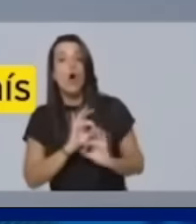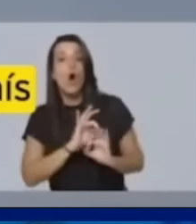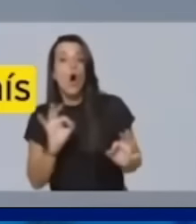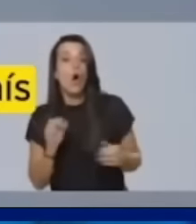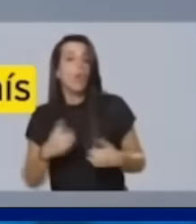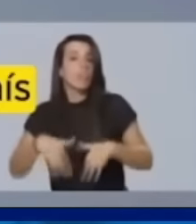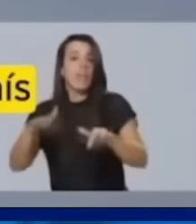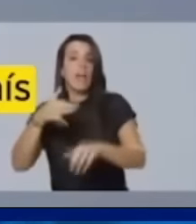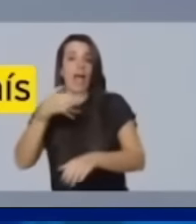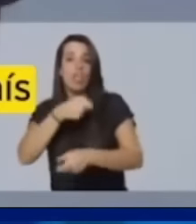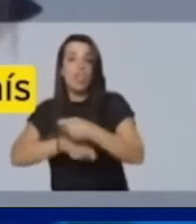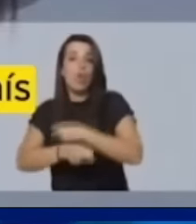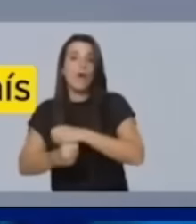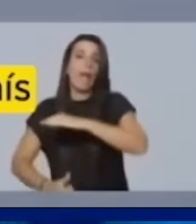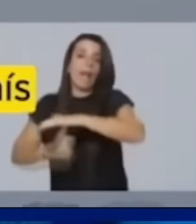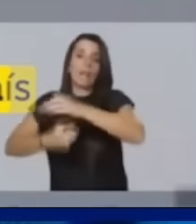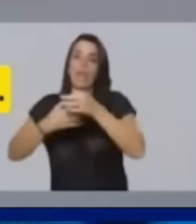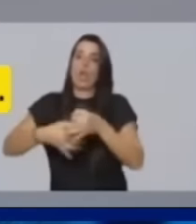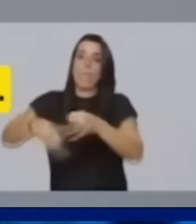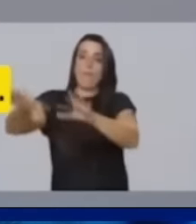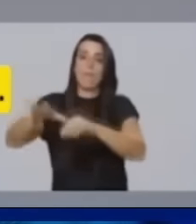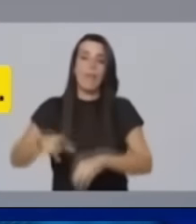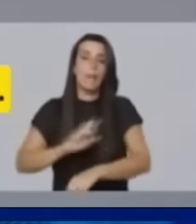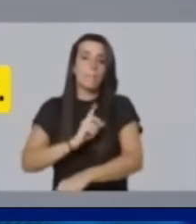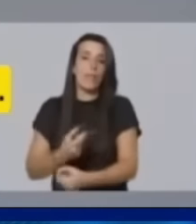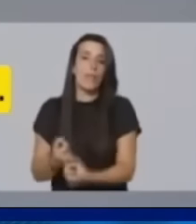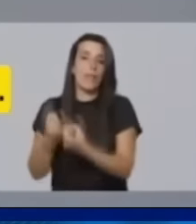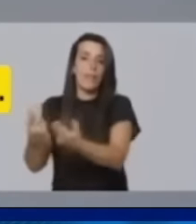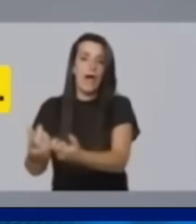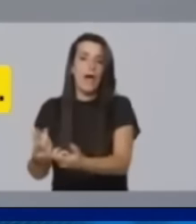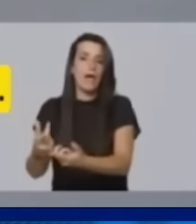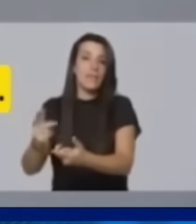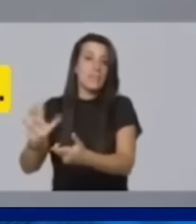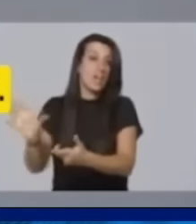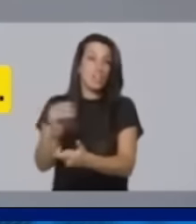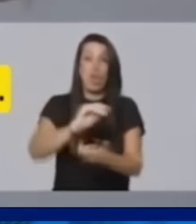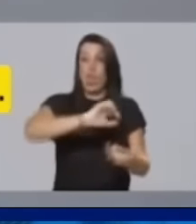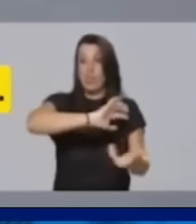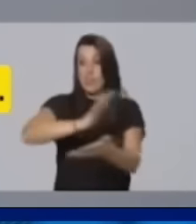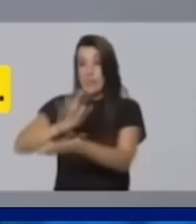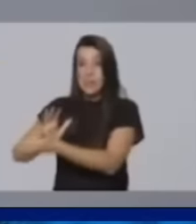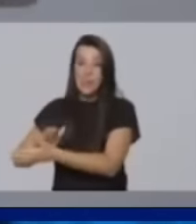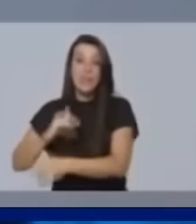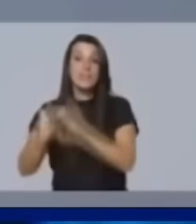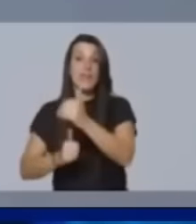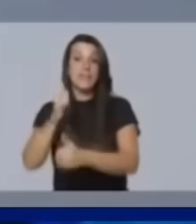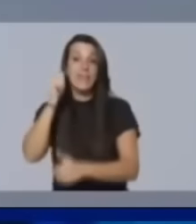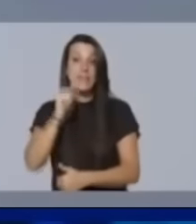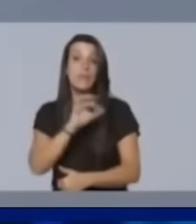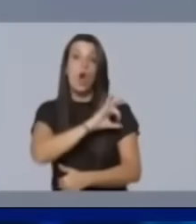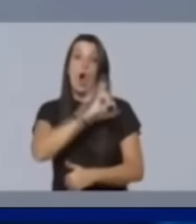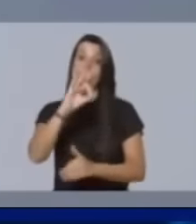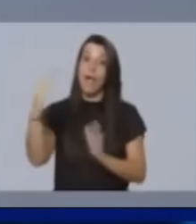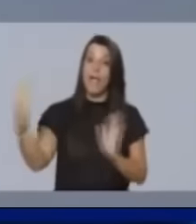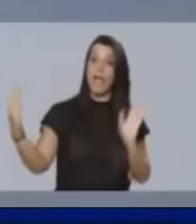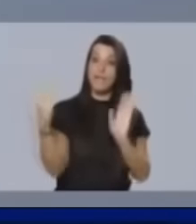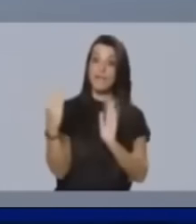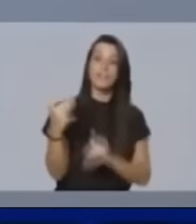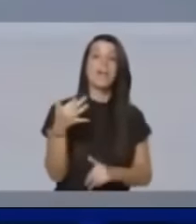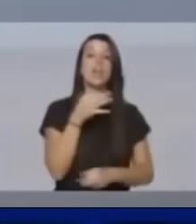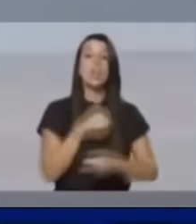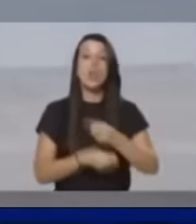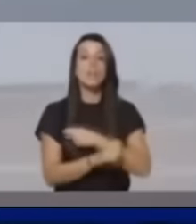que el narcotráfico lo corrompa el país, y destruya las instituciones y avance el crimen, o lo enfrenta. Y al narcotráfico